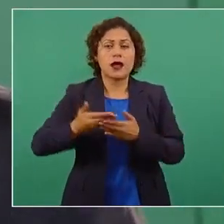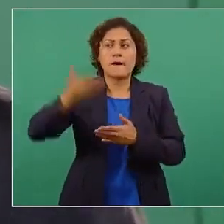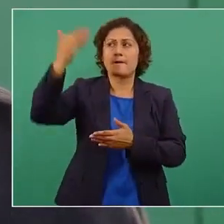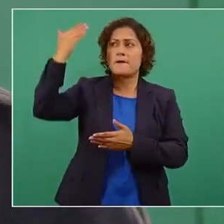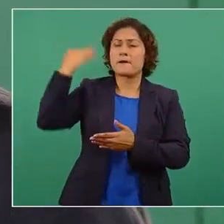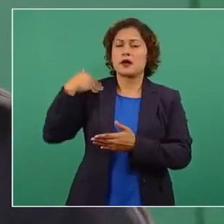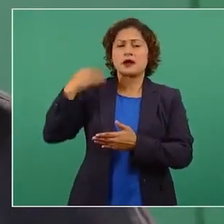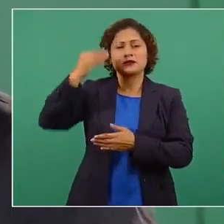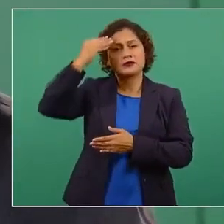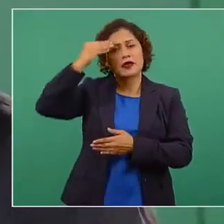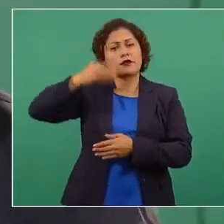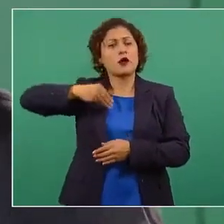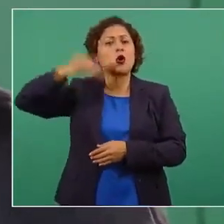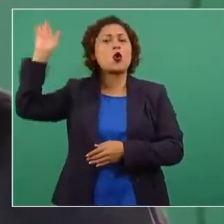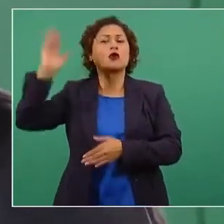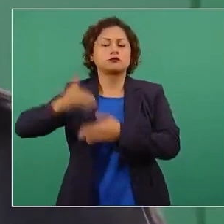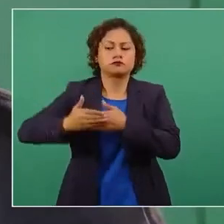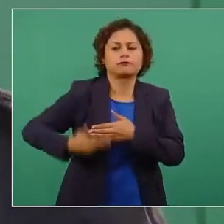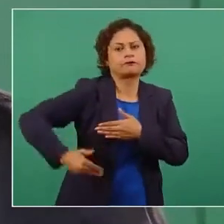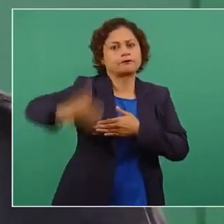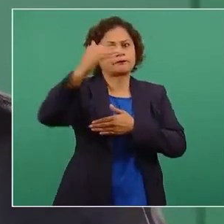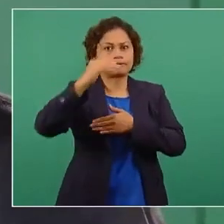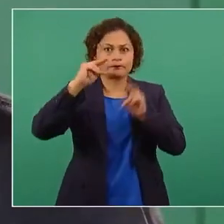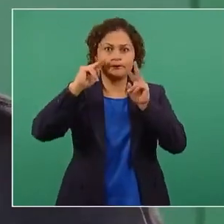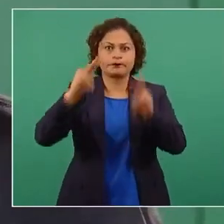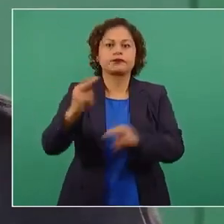porque el colmo, la verdad,